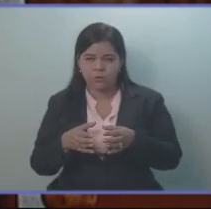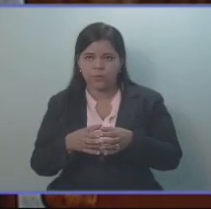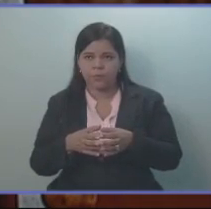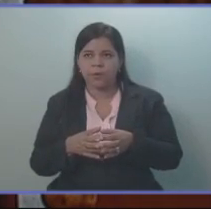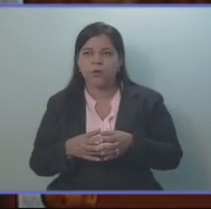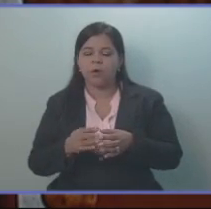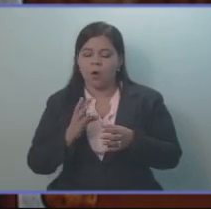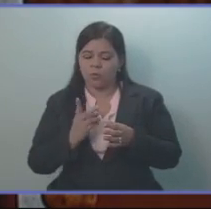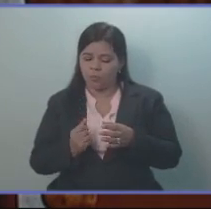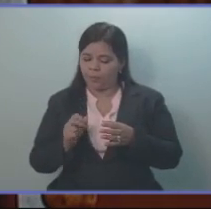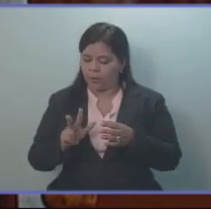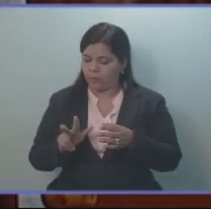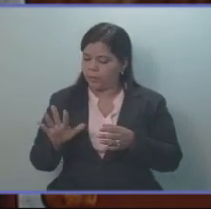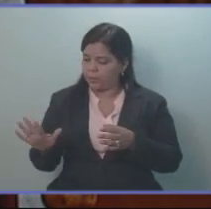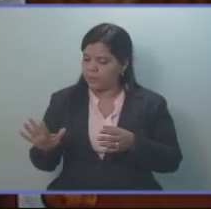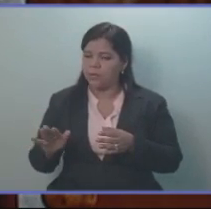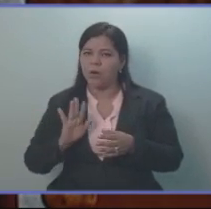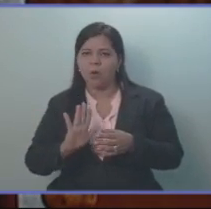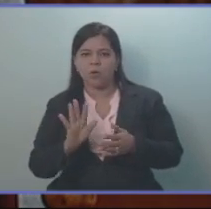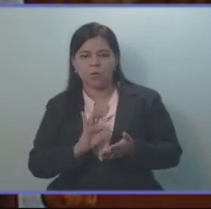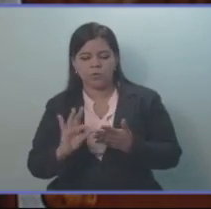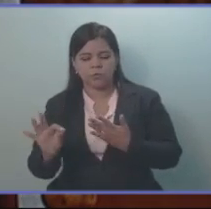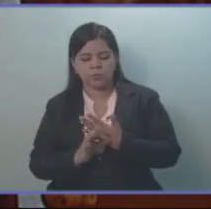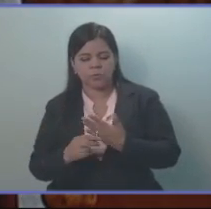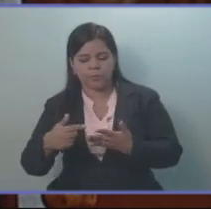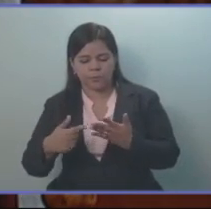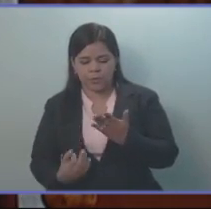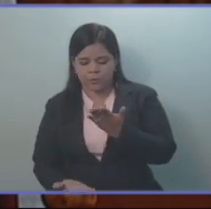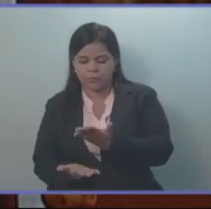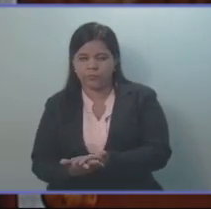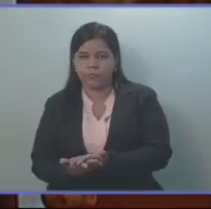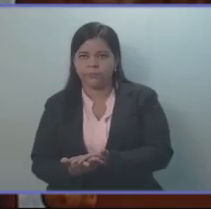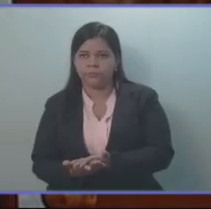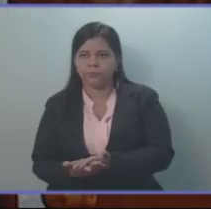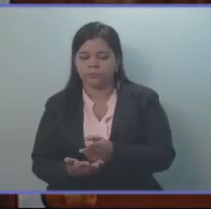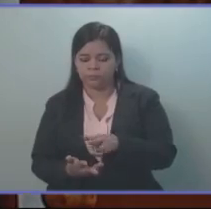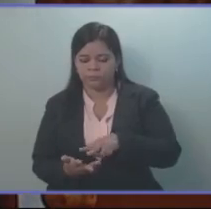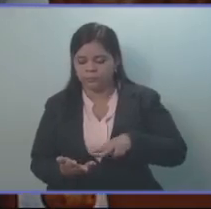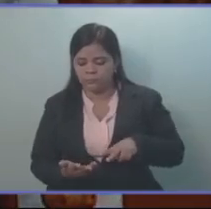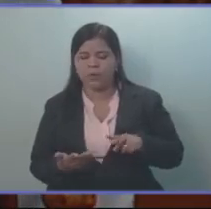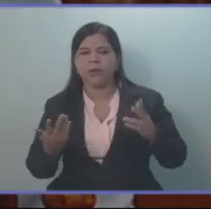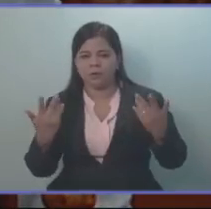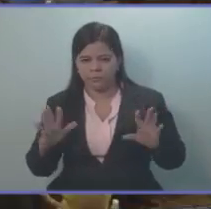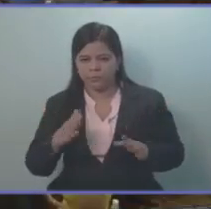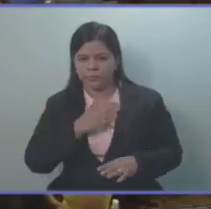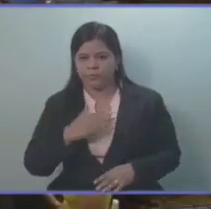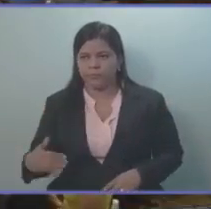número 35 con su respectivo proyecto de decreto, señor presidente.